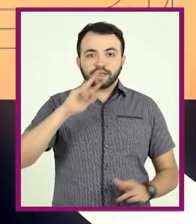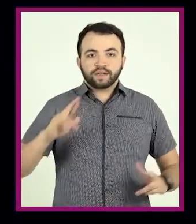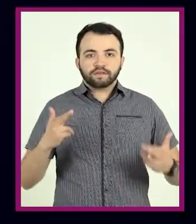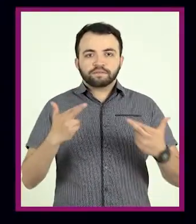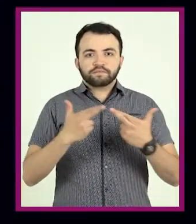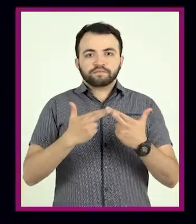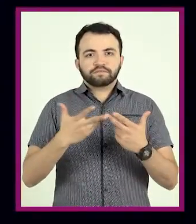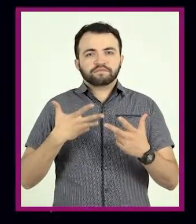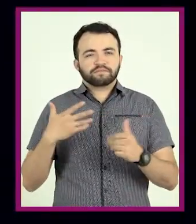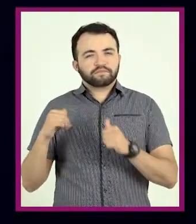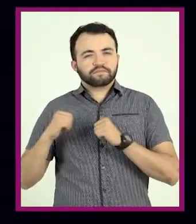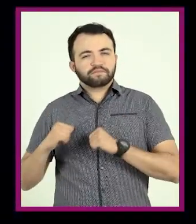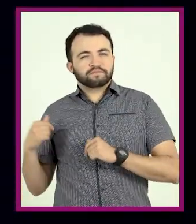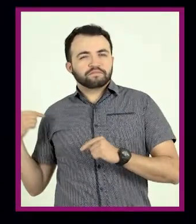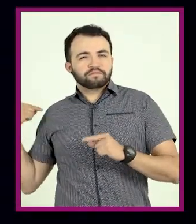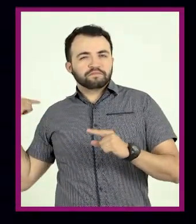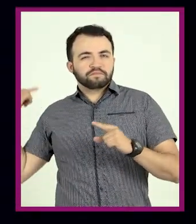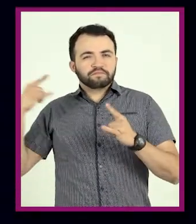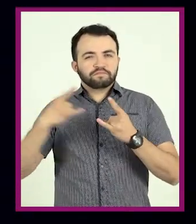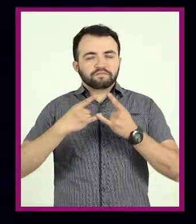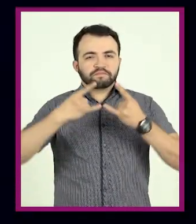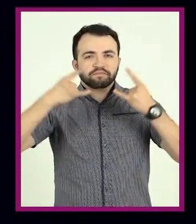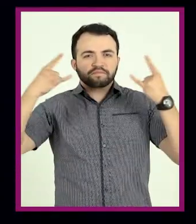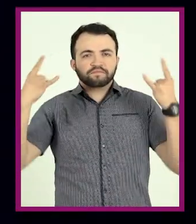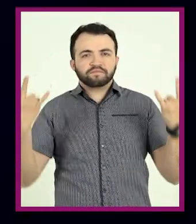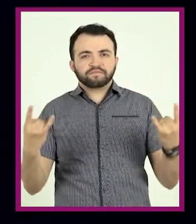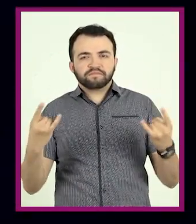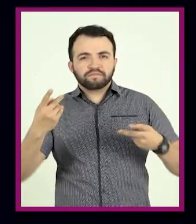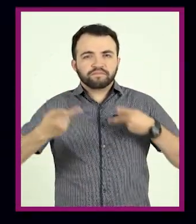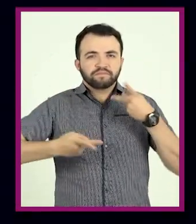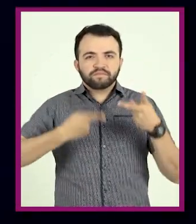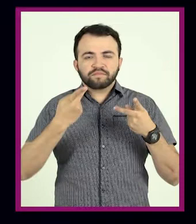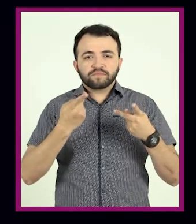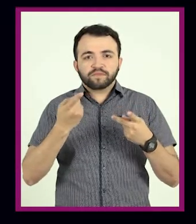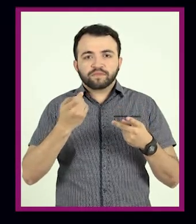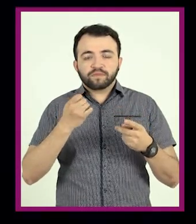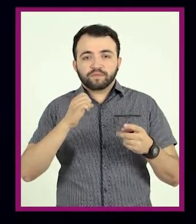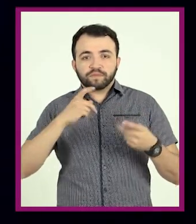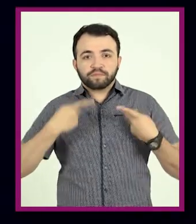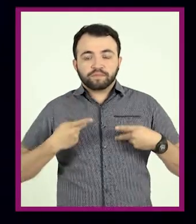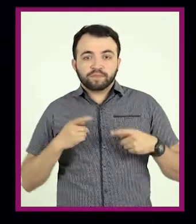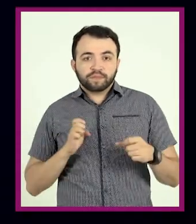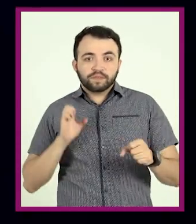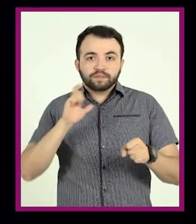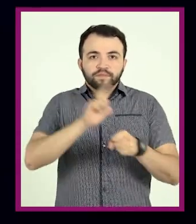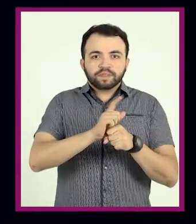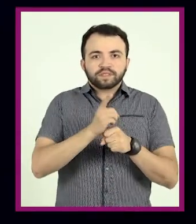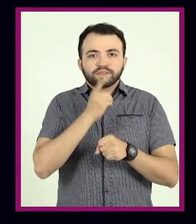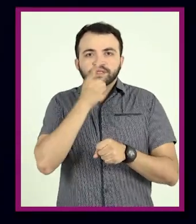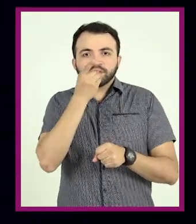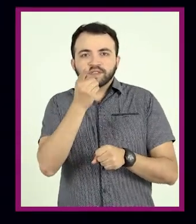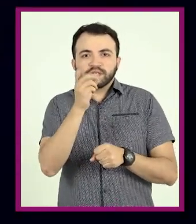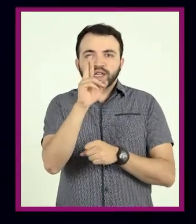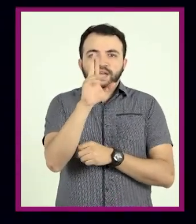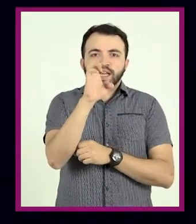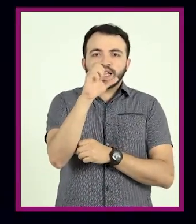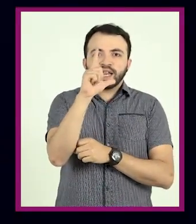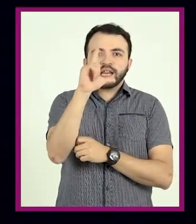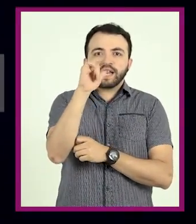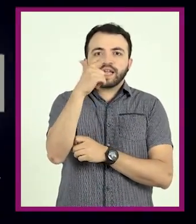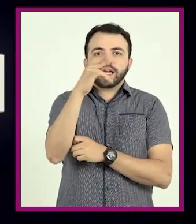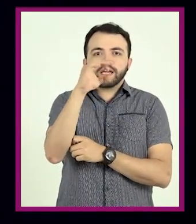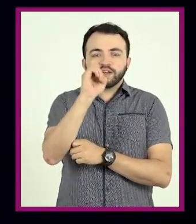La palabra religión tiene un origen muy debatido. Algunos especialistas han propuesto que proviene de la voz latina